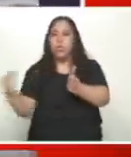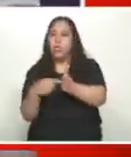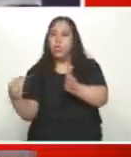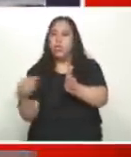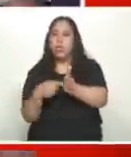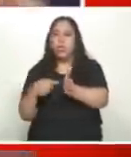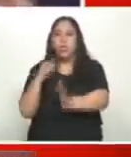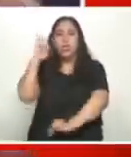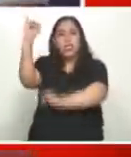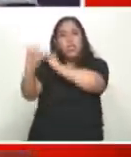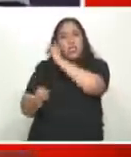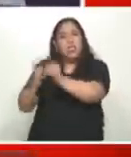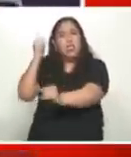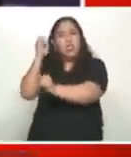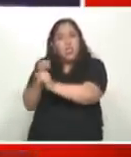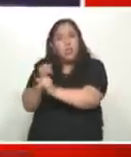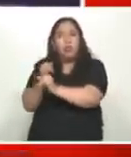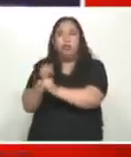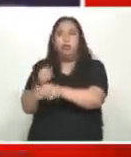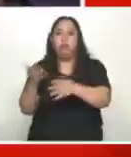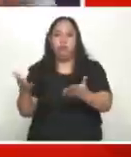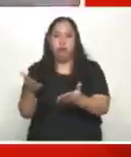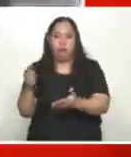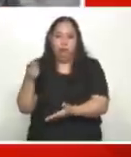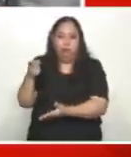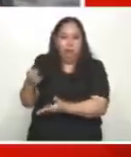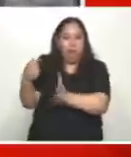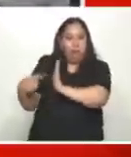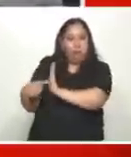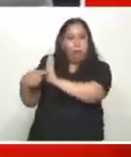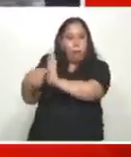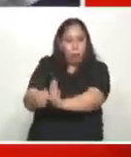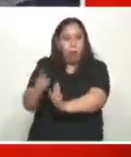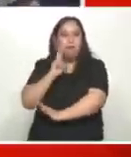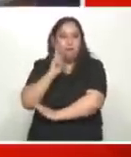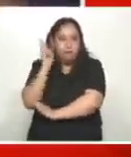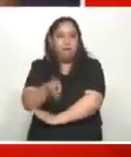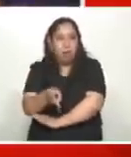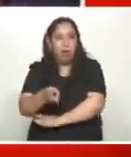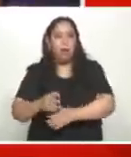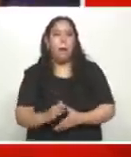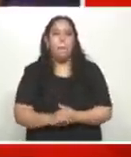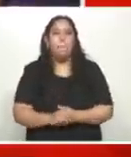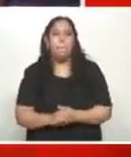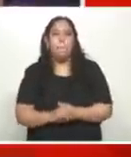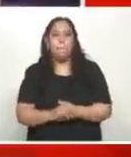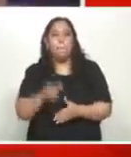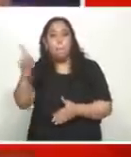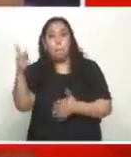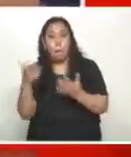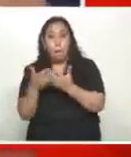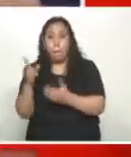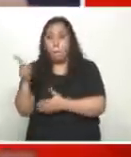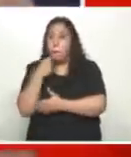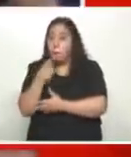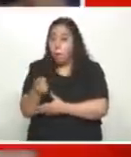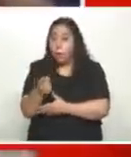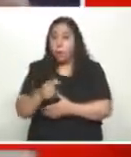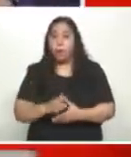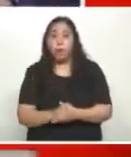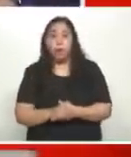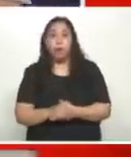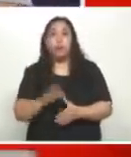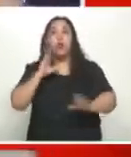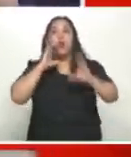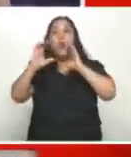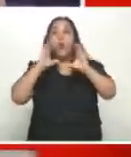esconder, esas cifras no se pueden anular. Ahora, diariamente, como decía el compañero, se anulan en los medios